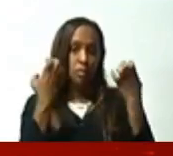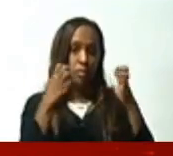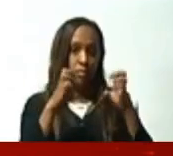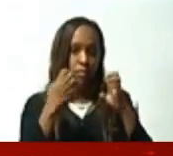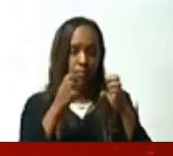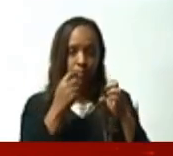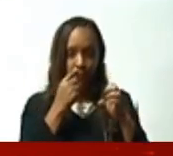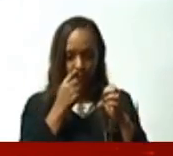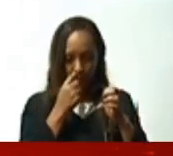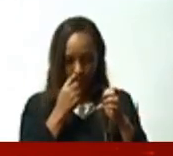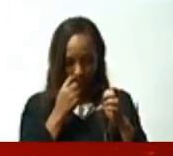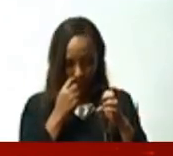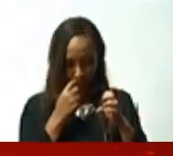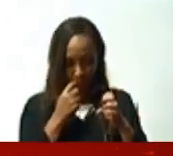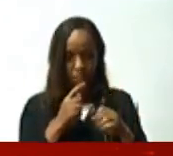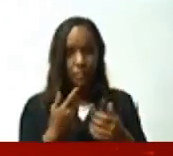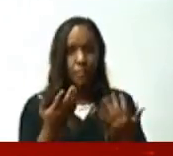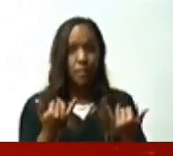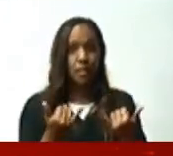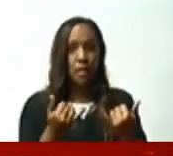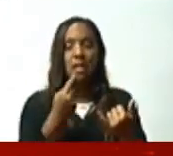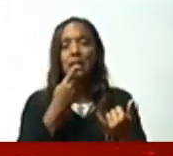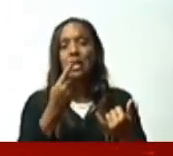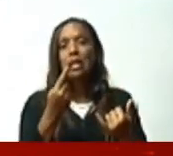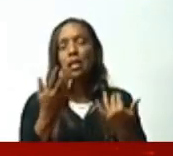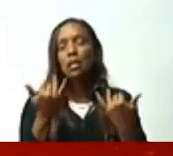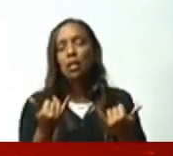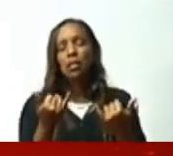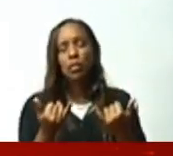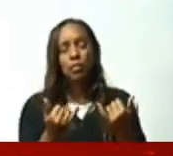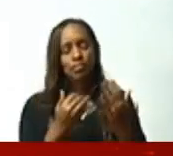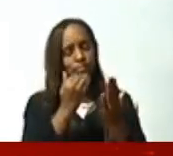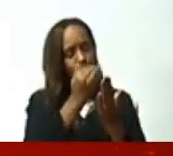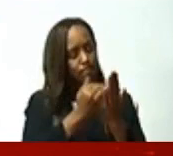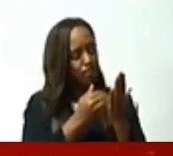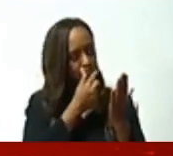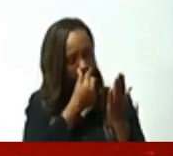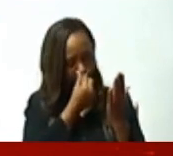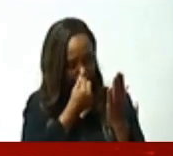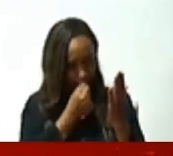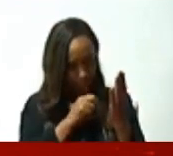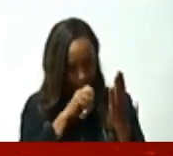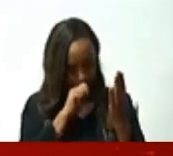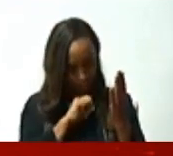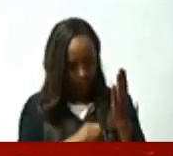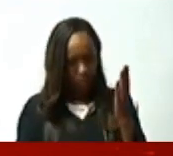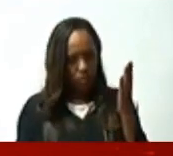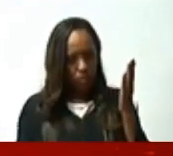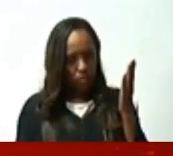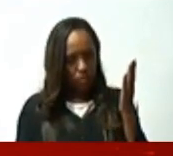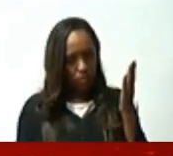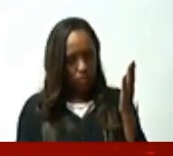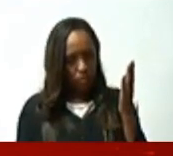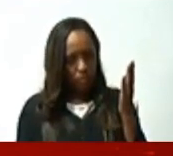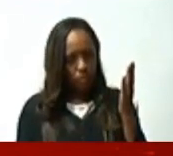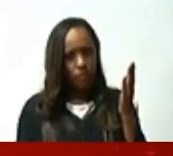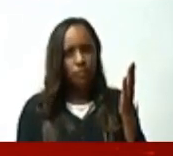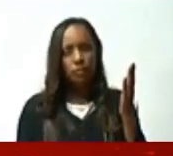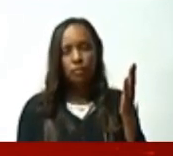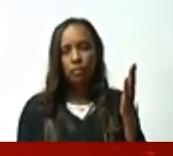por ejemplo, decía que el proceso de recuperación debido al impacto de la huracán